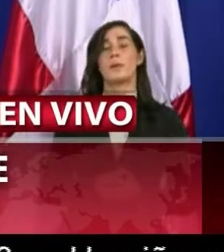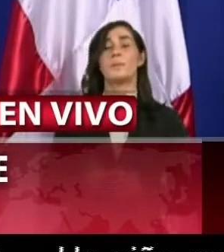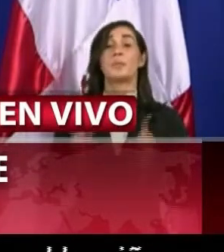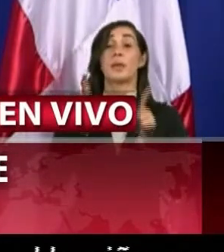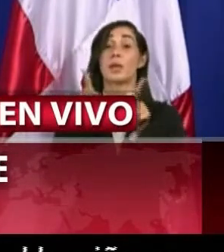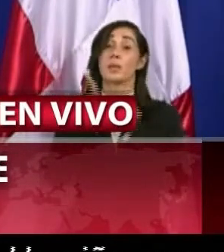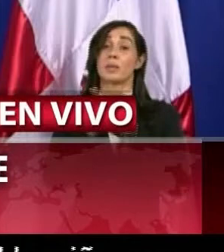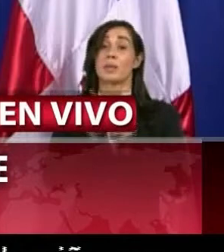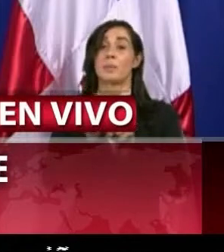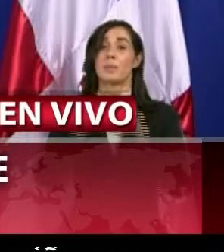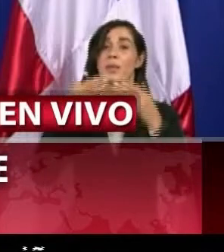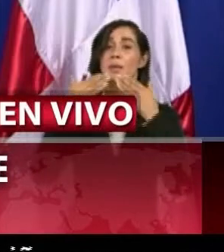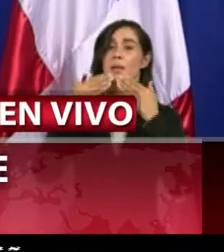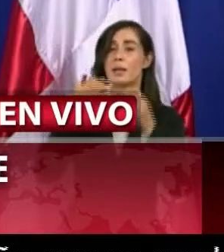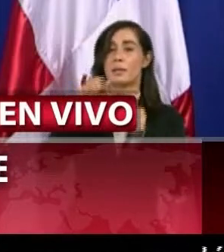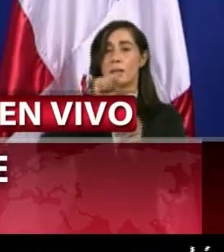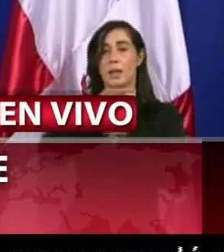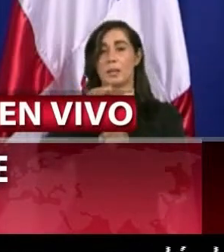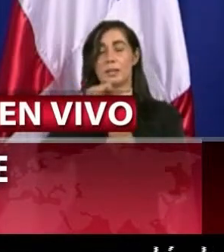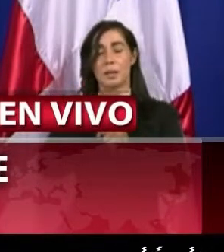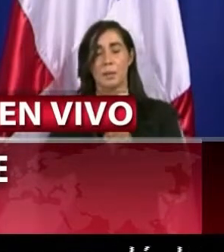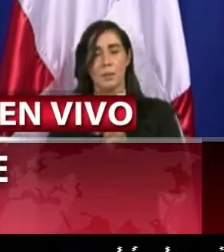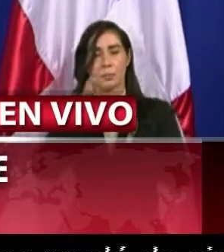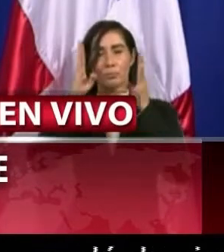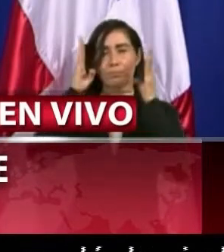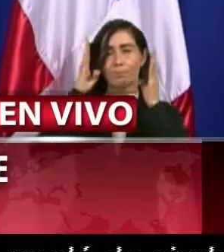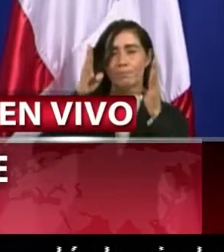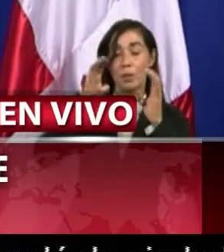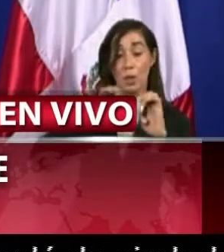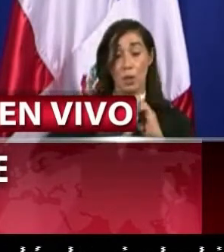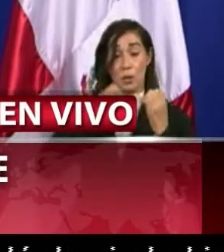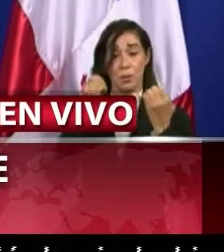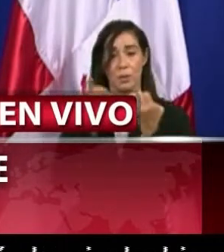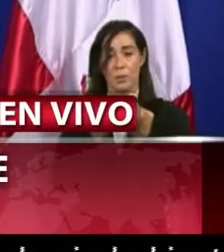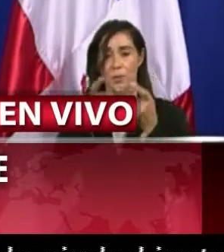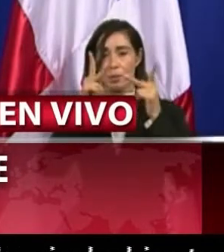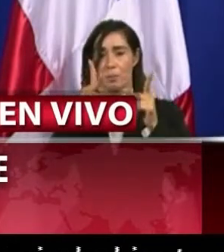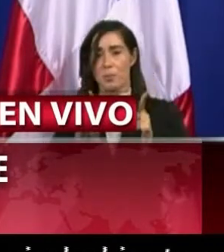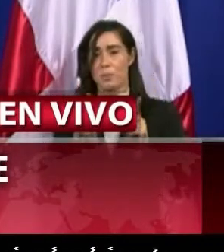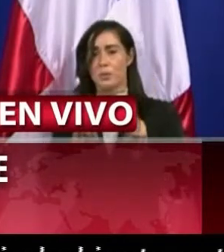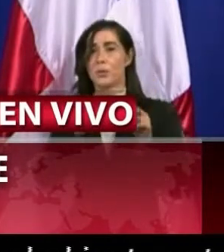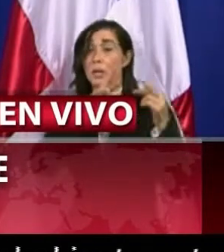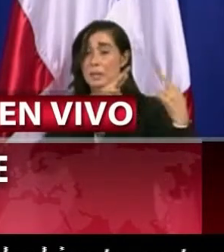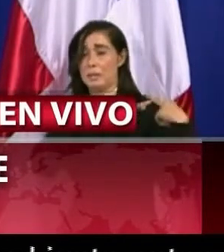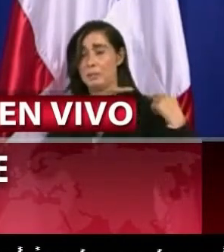sobre todo, gracias al trabajo tesonero y dedicado de un equipo de personas comprometidas con el país.